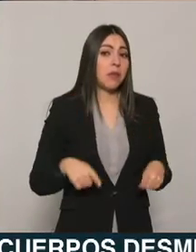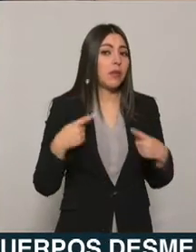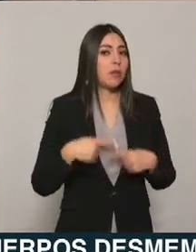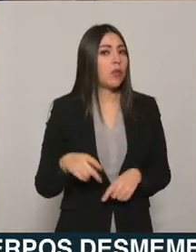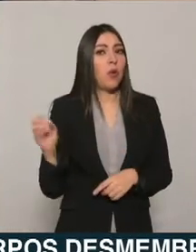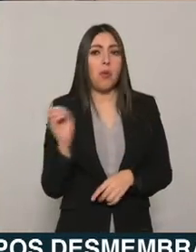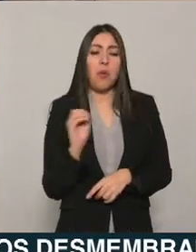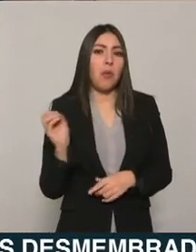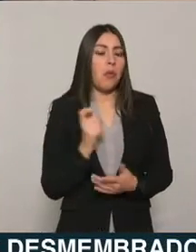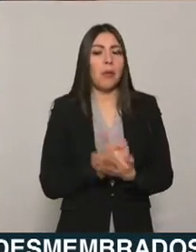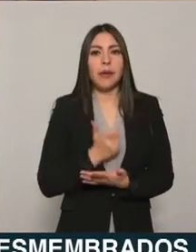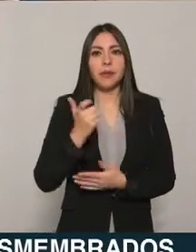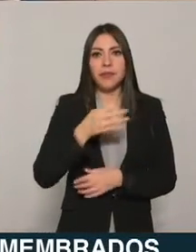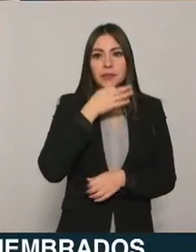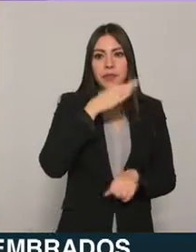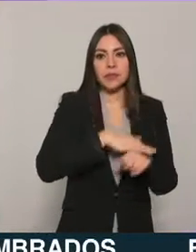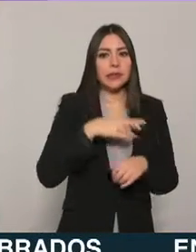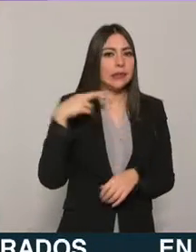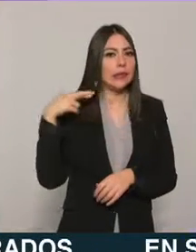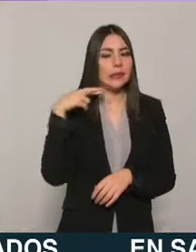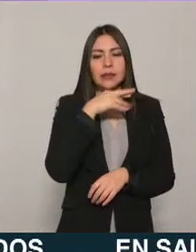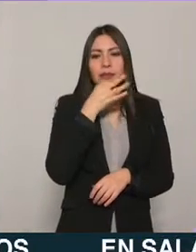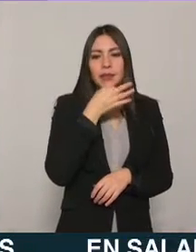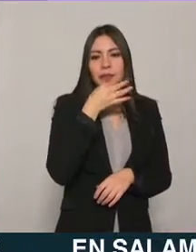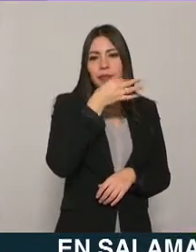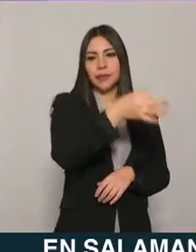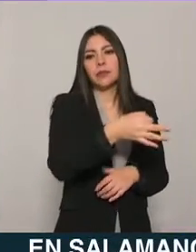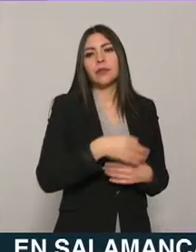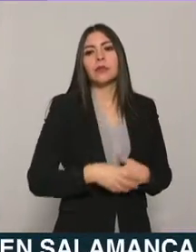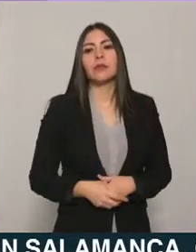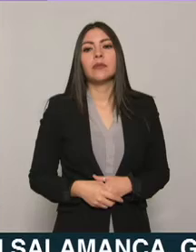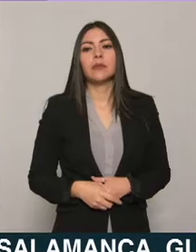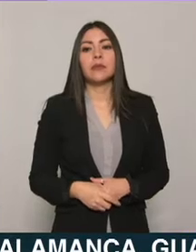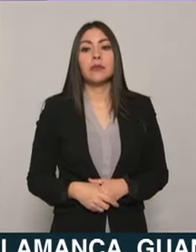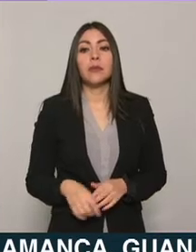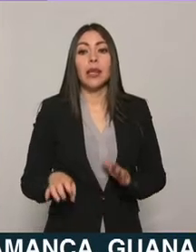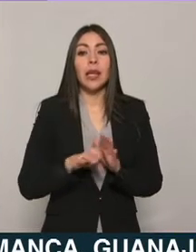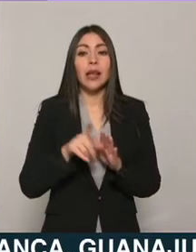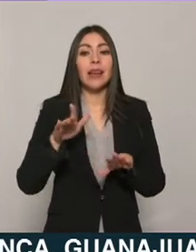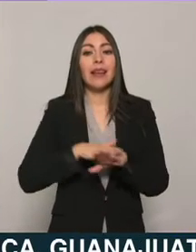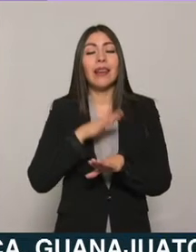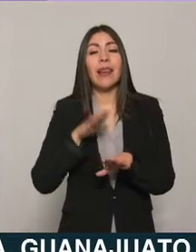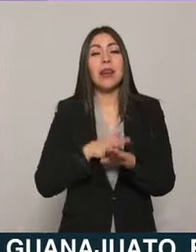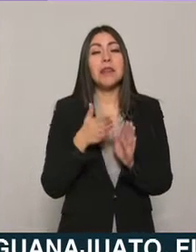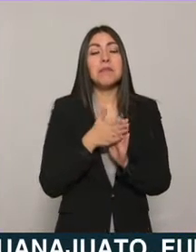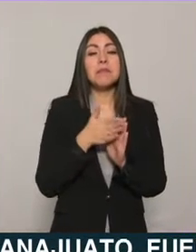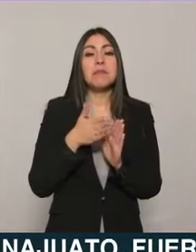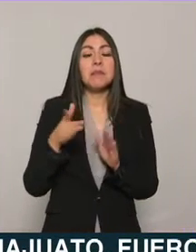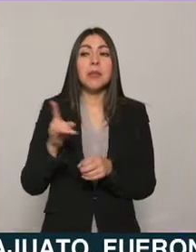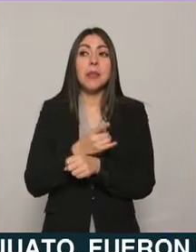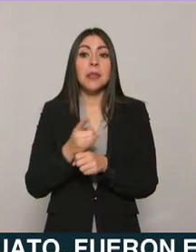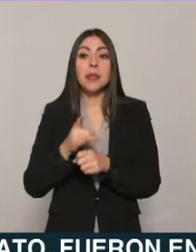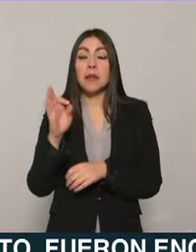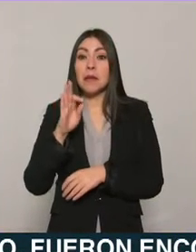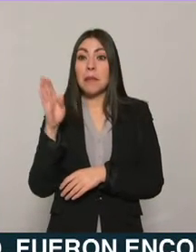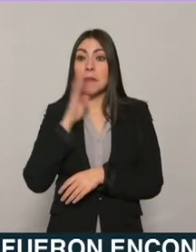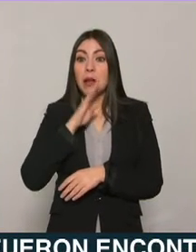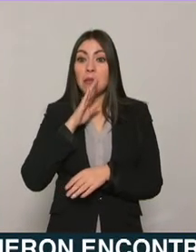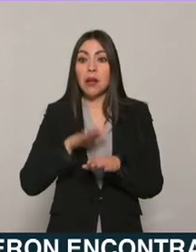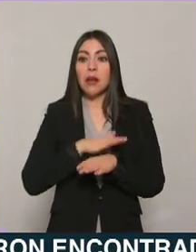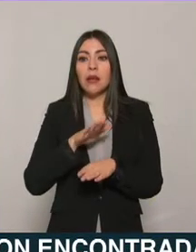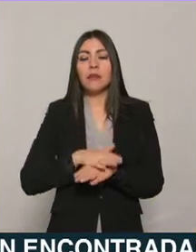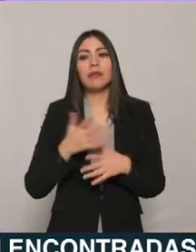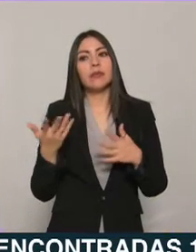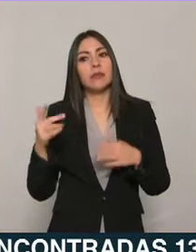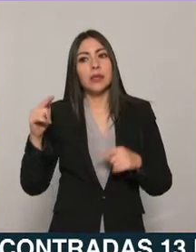no ha pagado. Entonces eso es súper inmediato. La temporalidad de una mala calificación depende del monto que se quede a deber. El